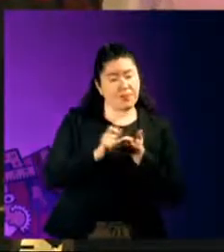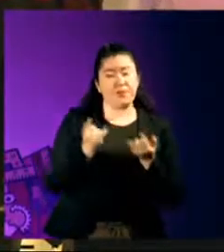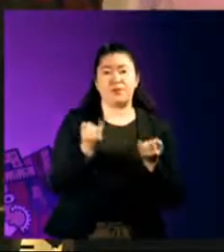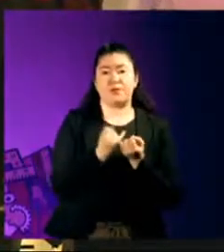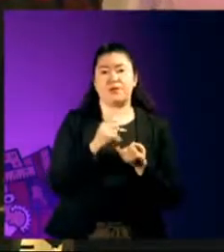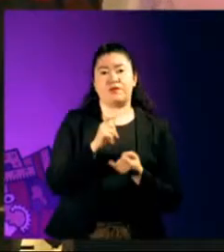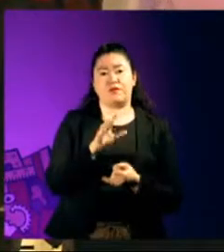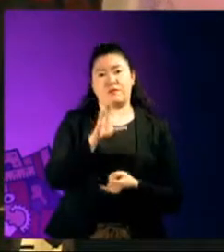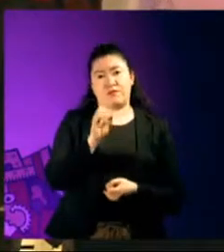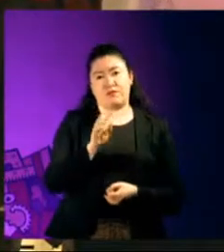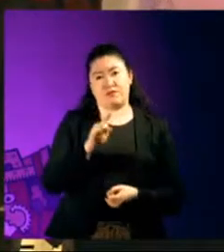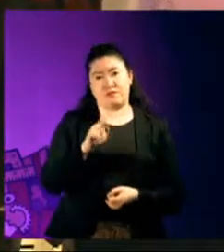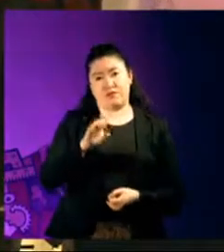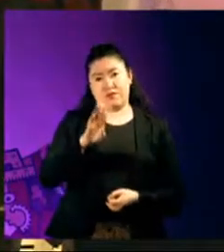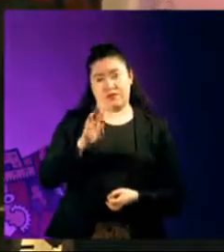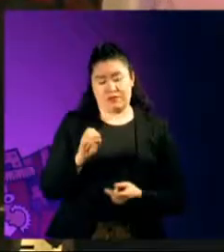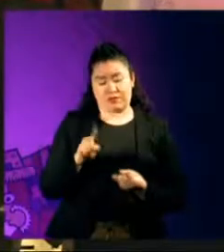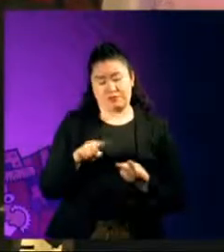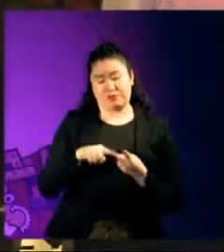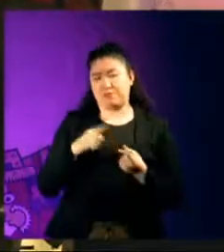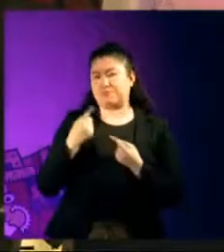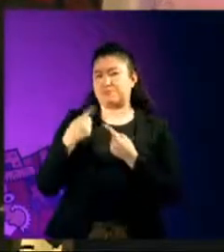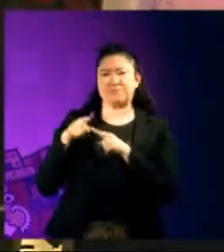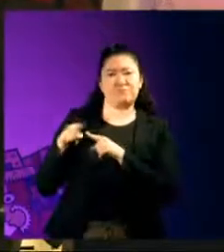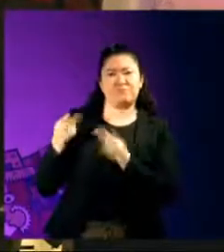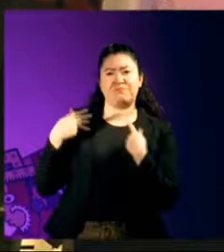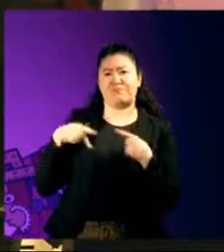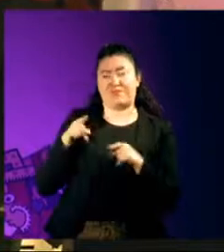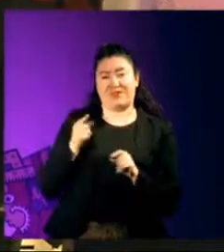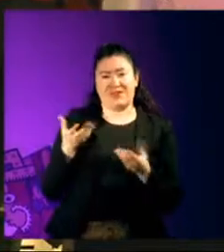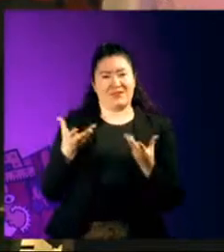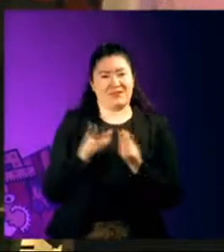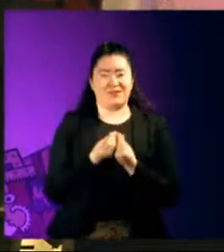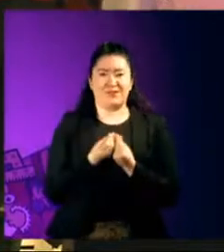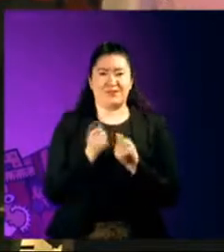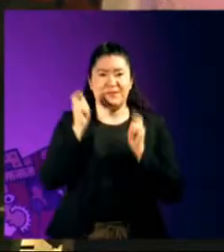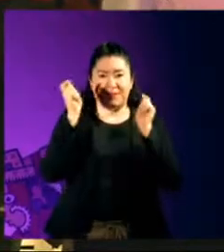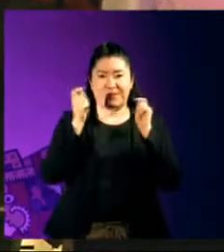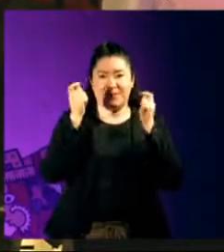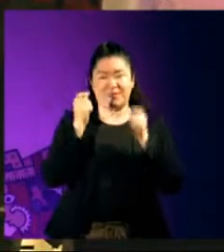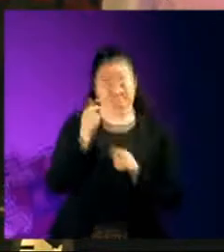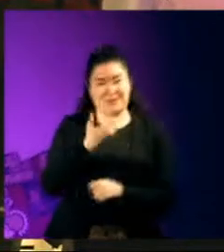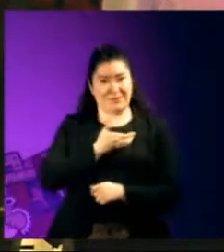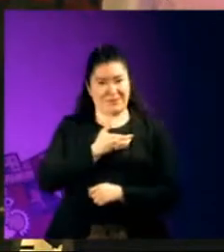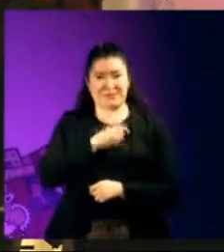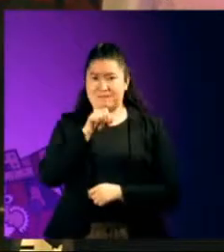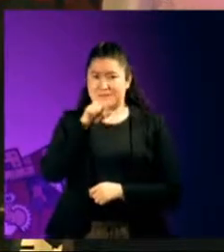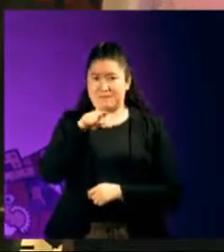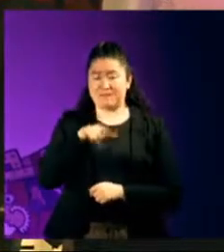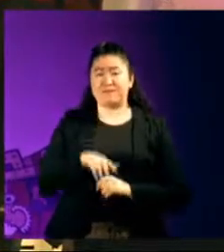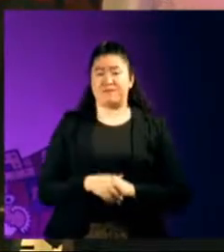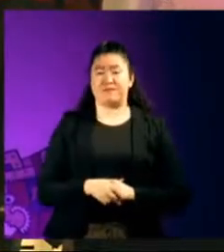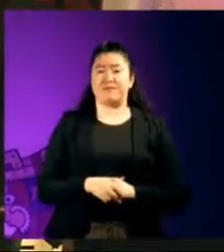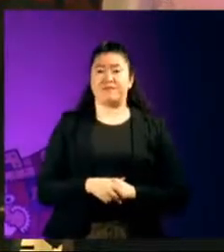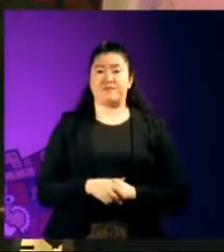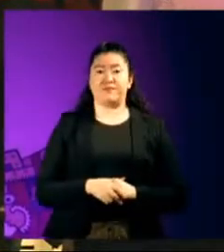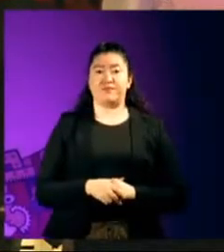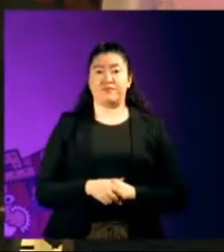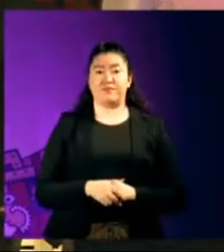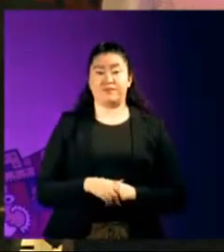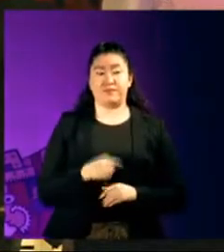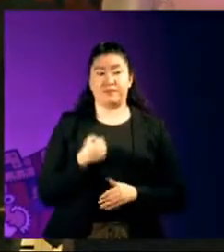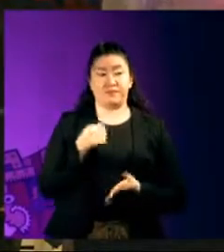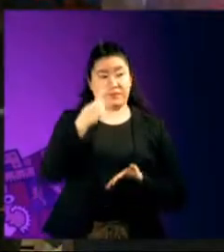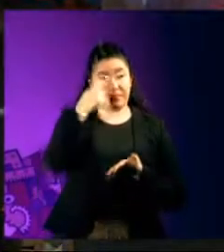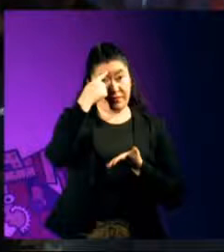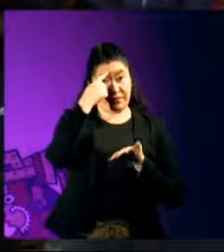muchos otros que solemos coincidir en las ferias del zócalo y me parece que